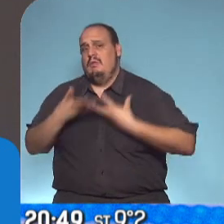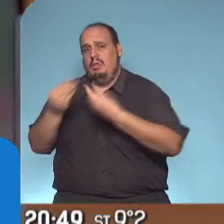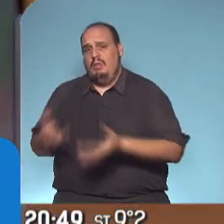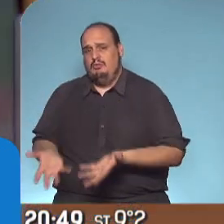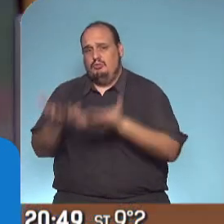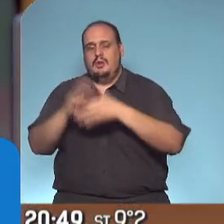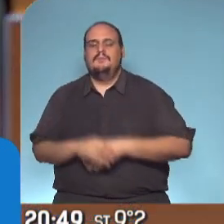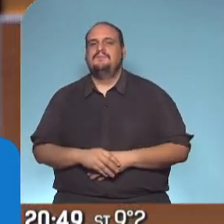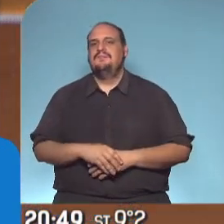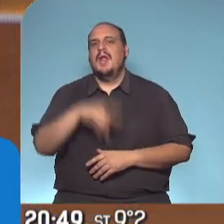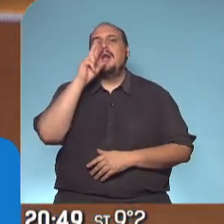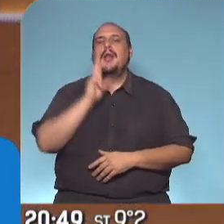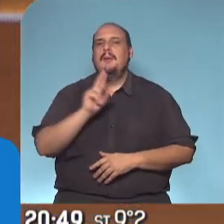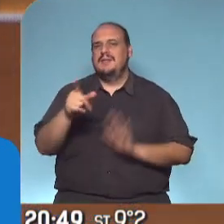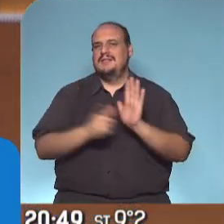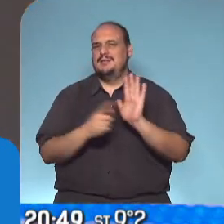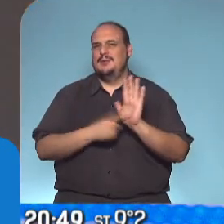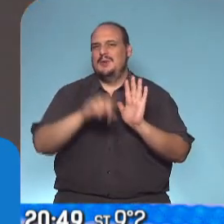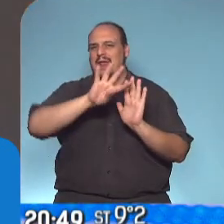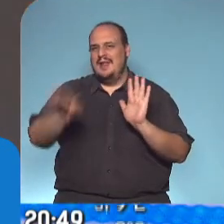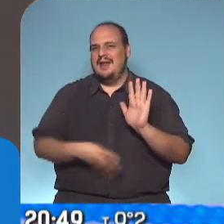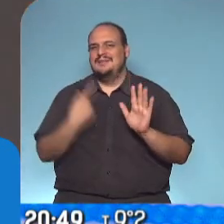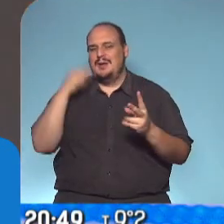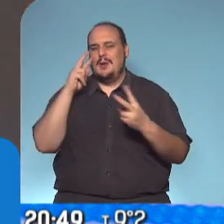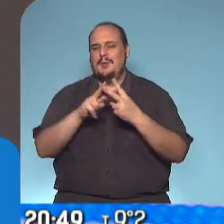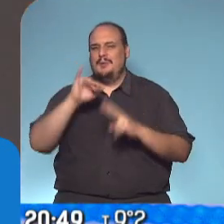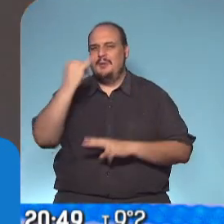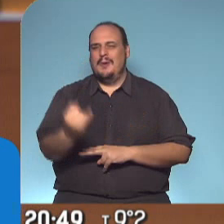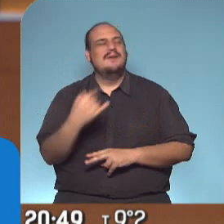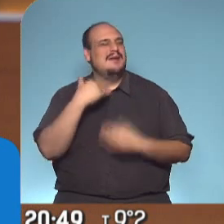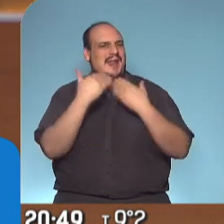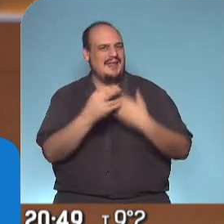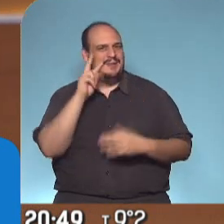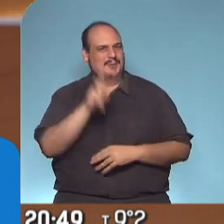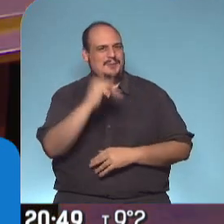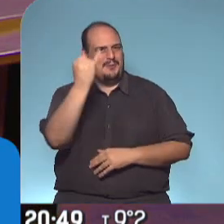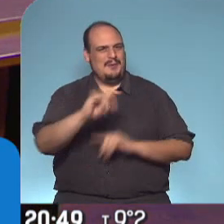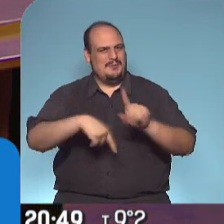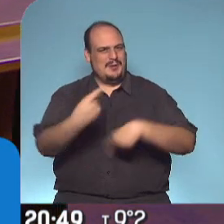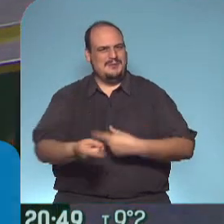Fernanda Raberta, titular de ANSES, muy buenas noches, hasta el próximo jueves. Gracias, nos vemos el jueves que viene. Muy bien.